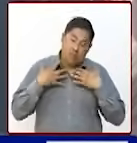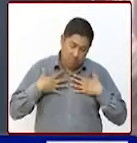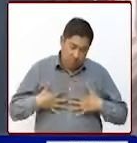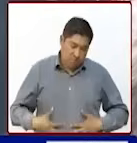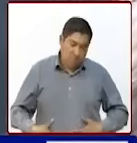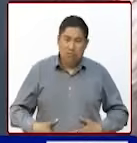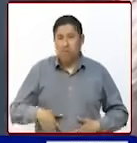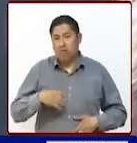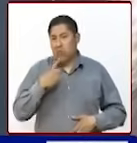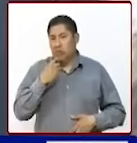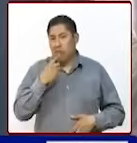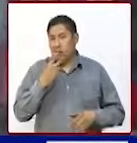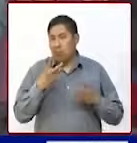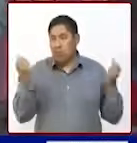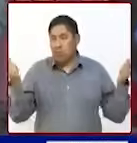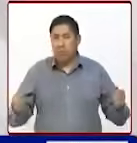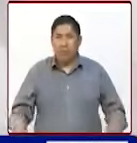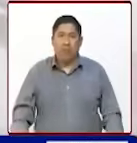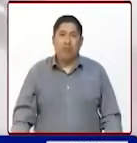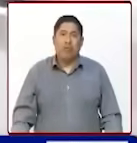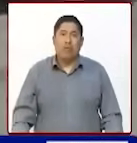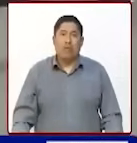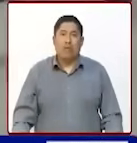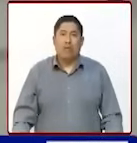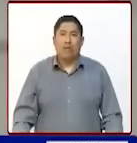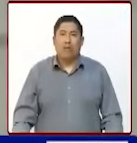chalecos rojos, pero ahora no están, se han perdido.